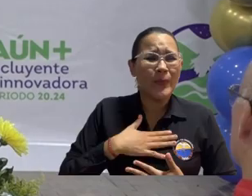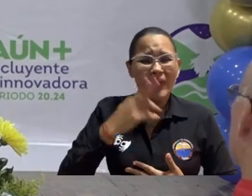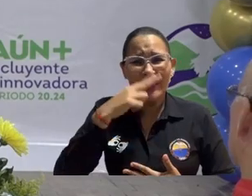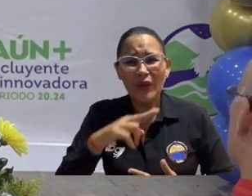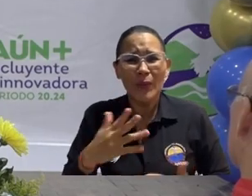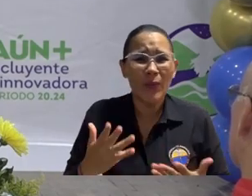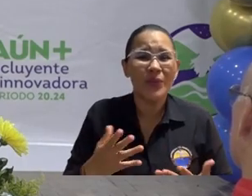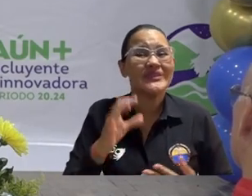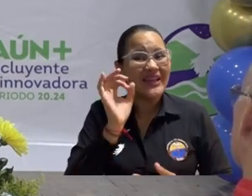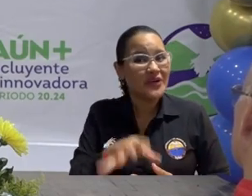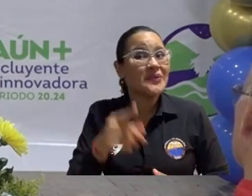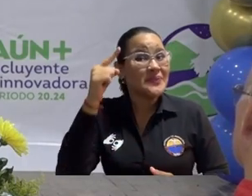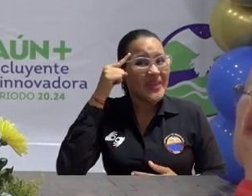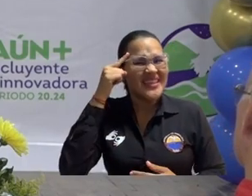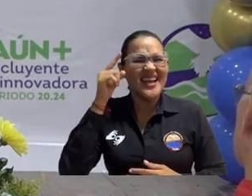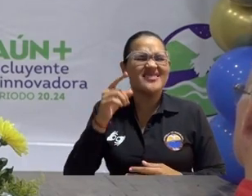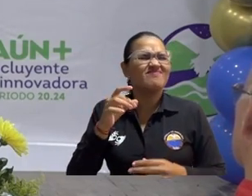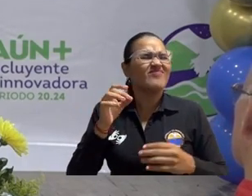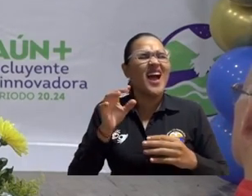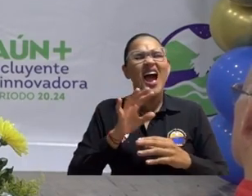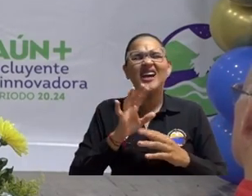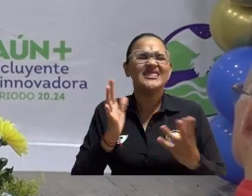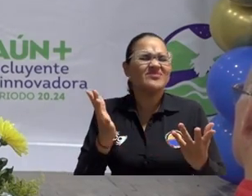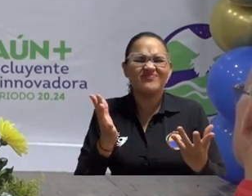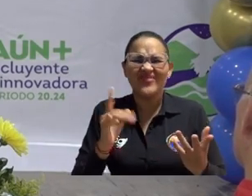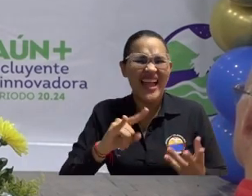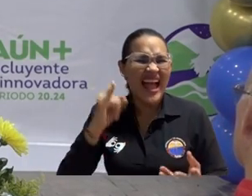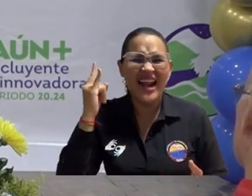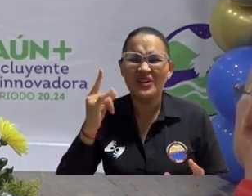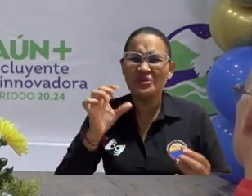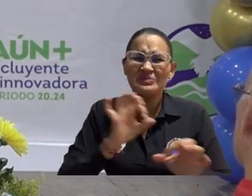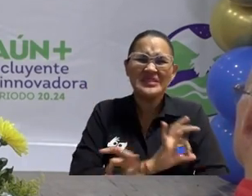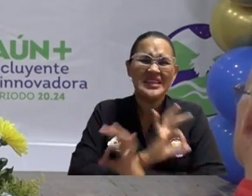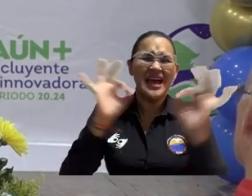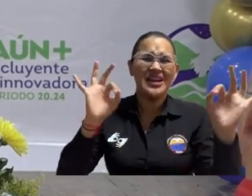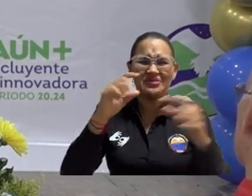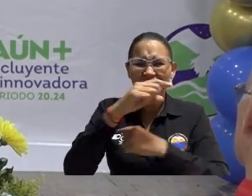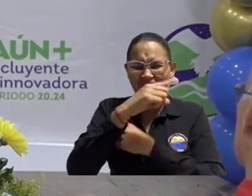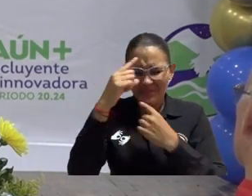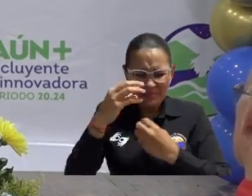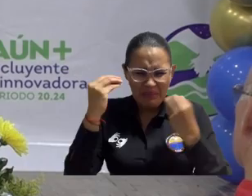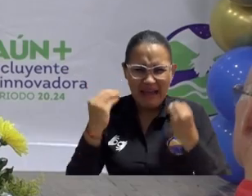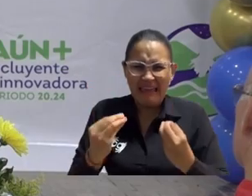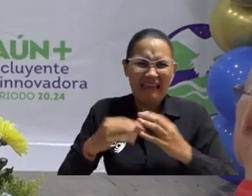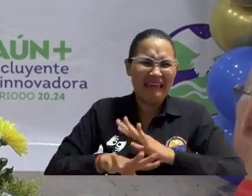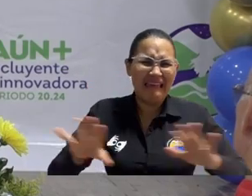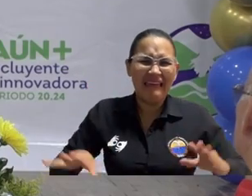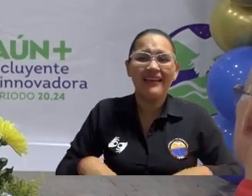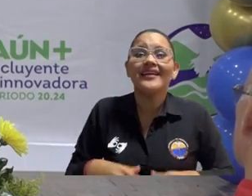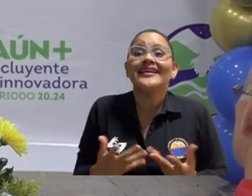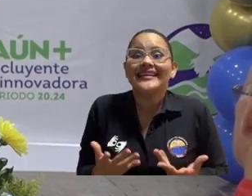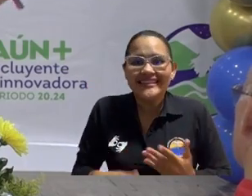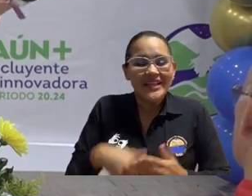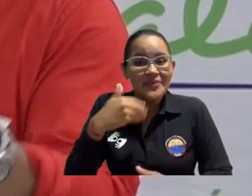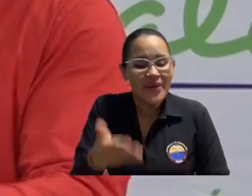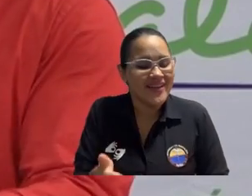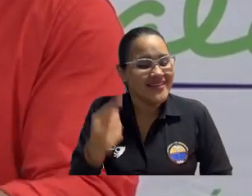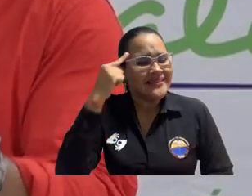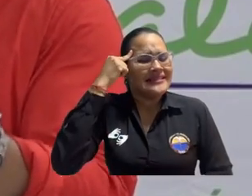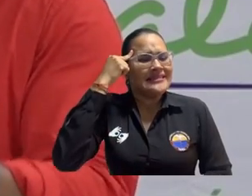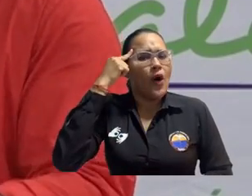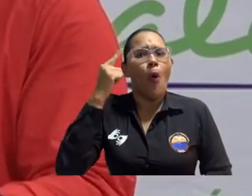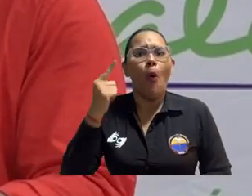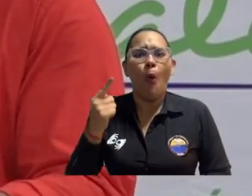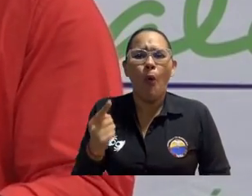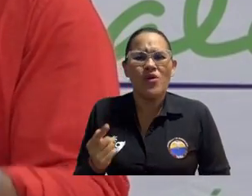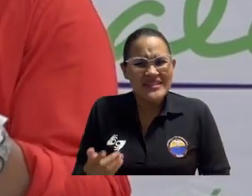hey, el camino será duro, no te preocupes, vas a sentir que quieres tirar la toalla, pero vas a salir adelante y te vas a dar cuenta de todas las oportunidades que se van a abrir. Esto es